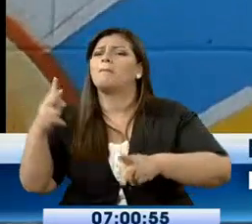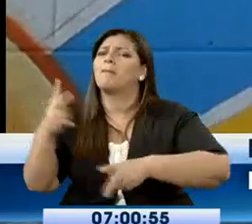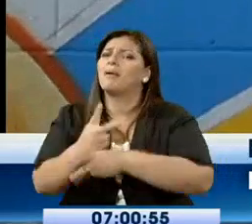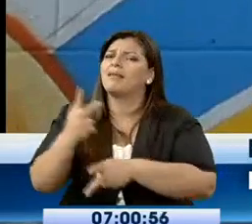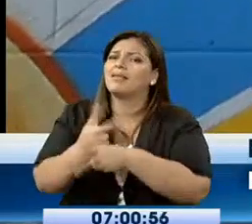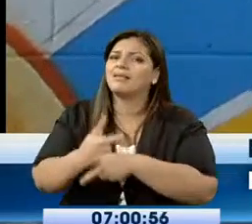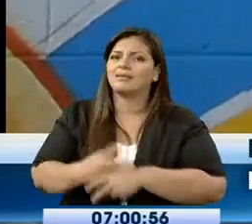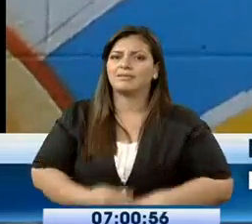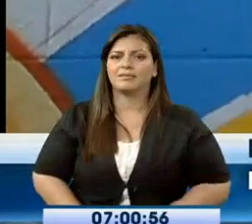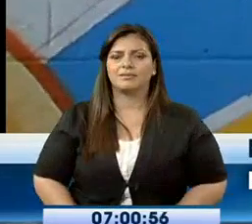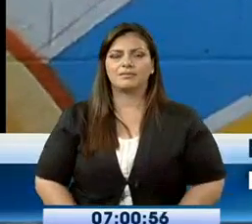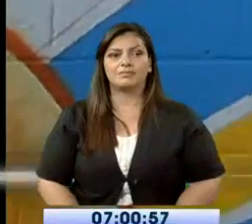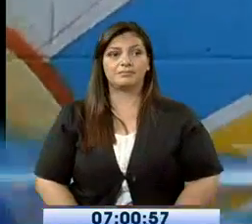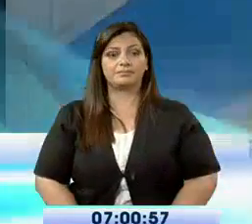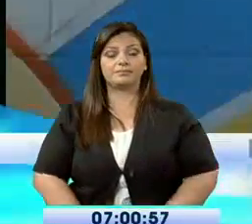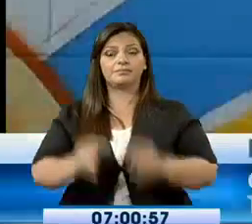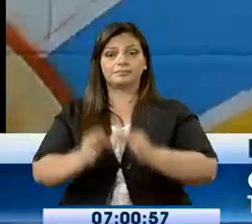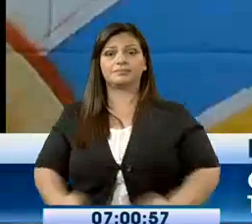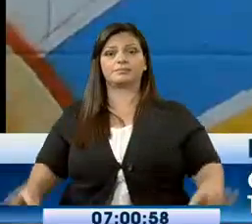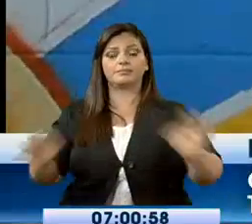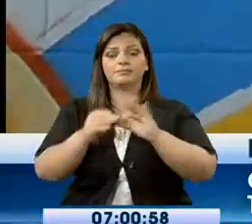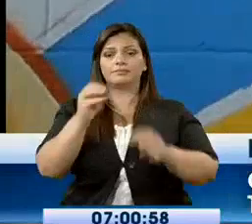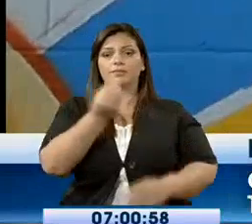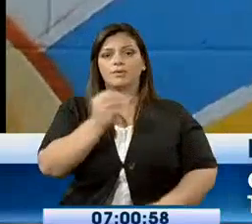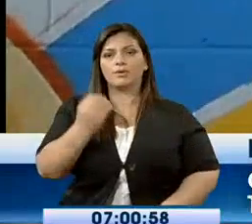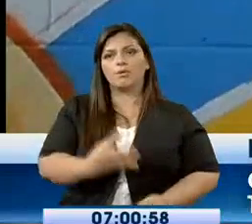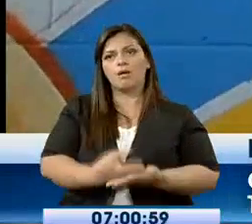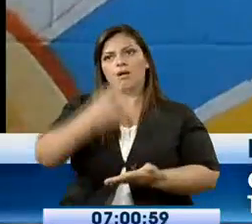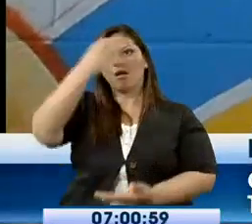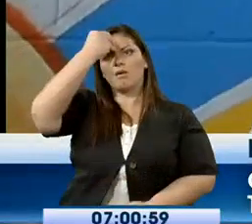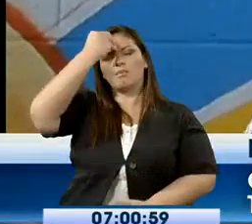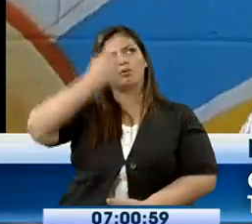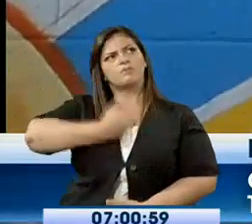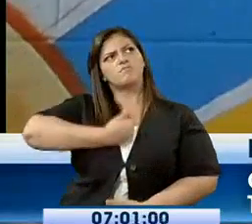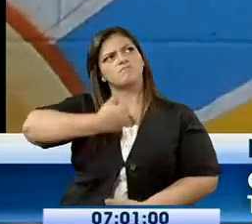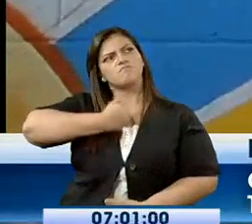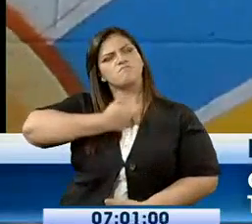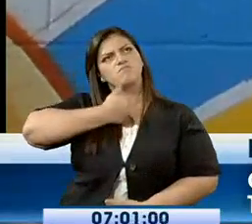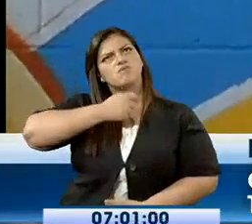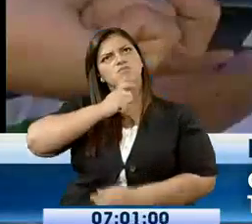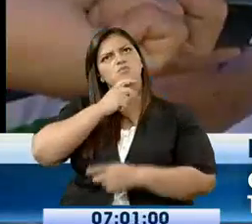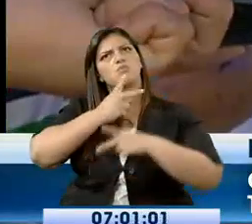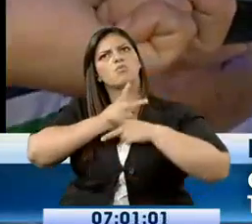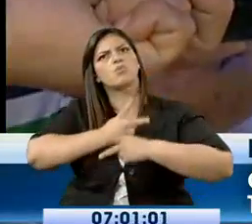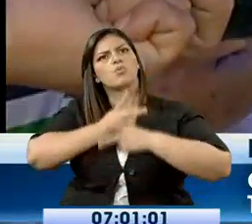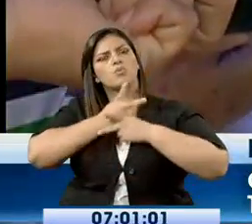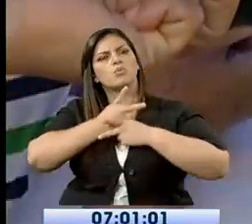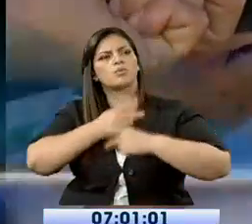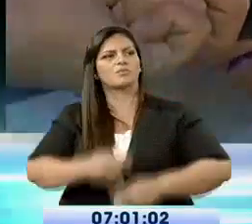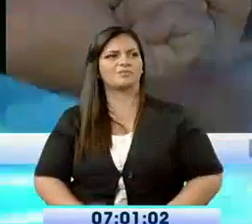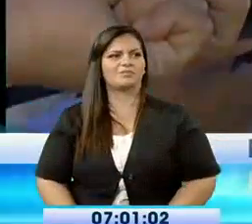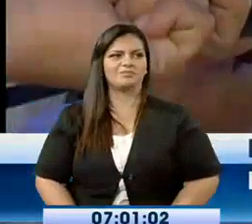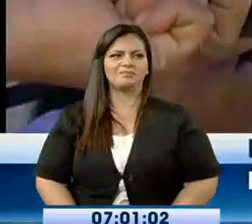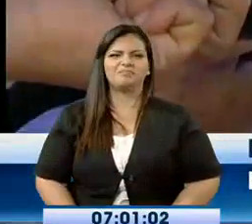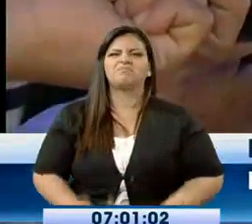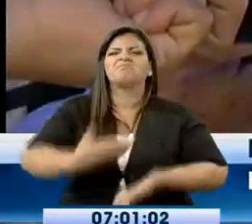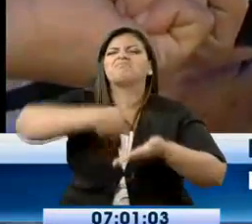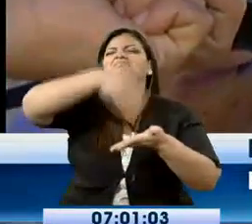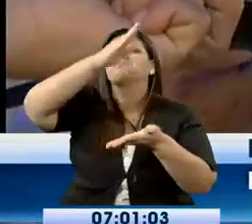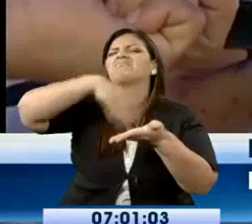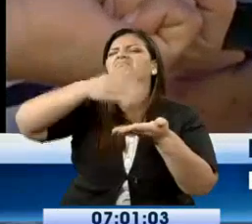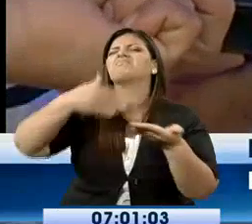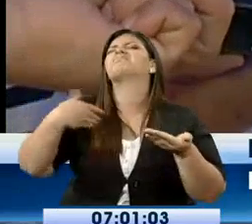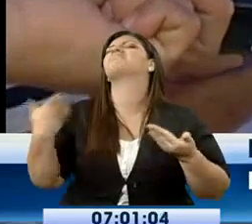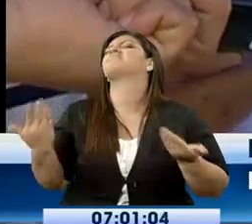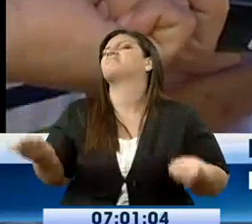quienes se conviertan también en preventólogos, siendo capacitados por la Secretaría Técnica de Drogas. ¿Qué es lo que queremos resaltar